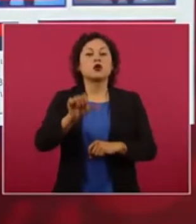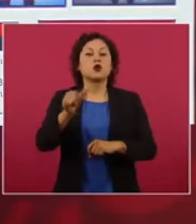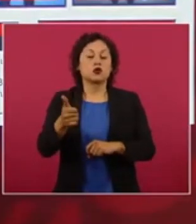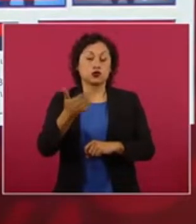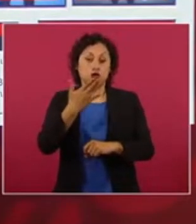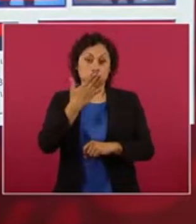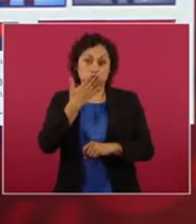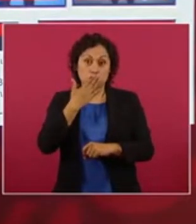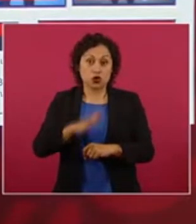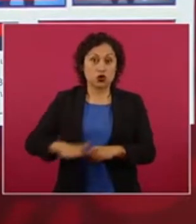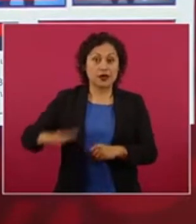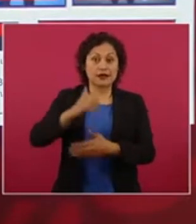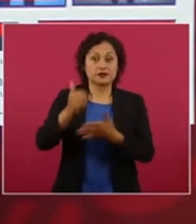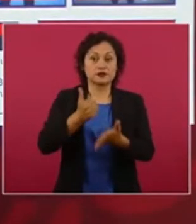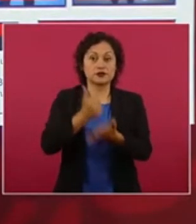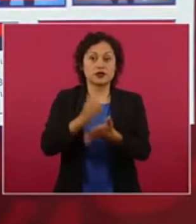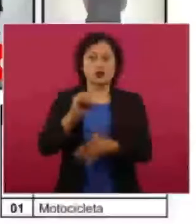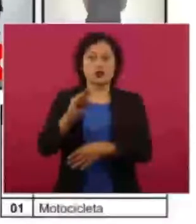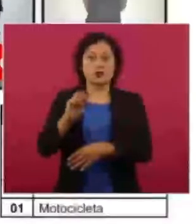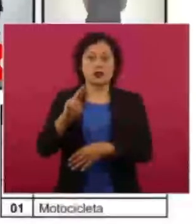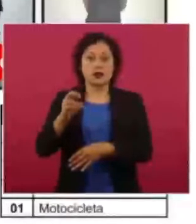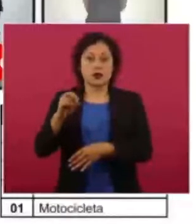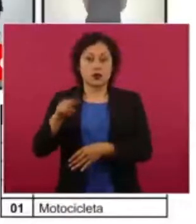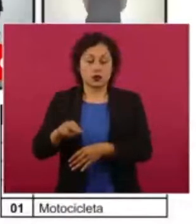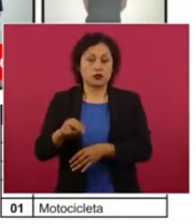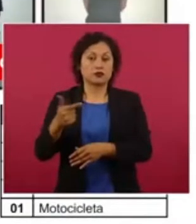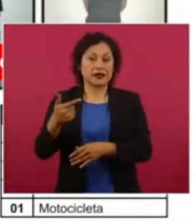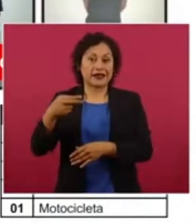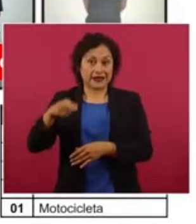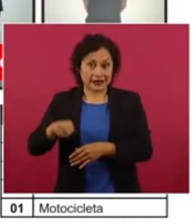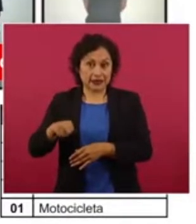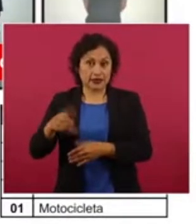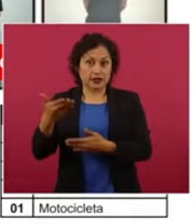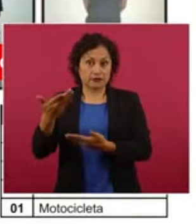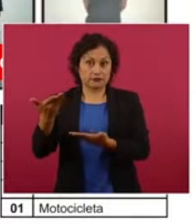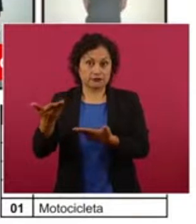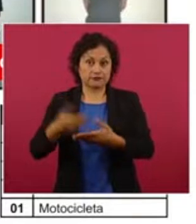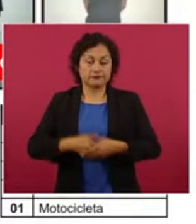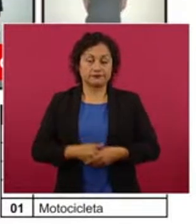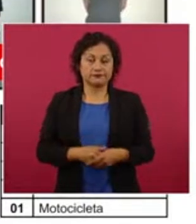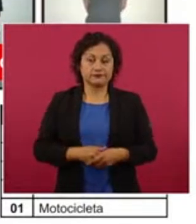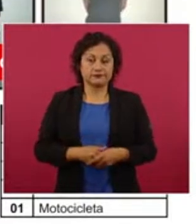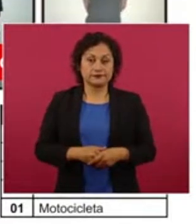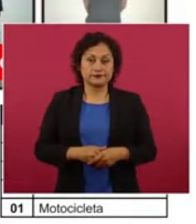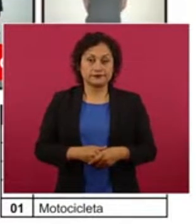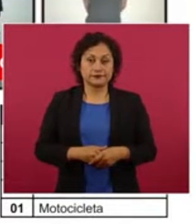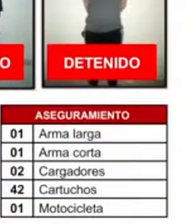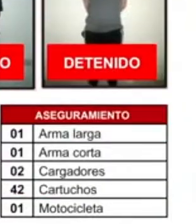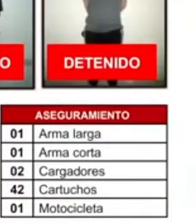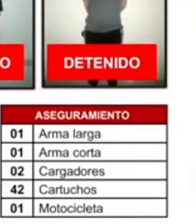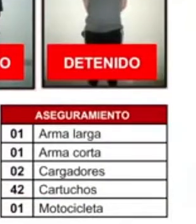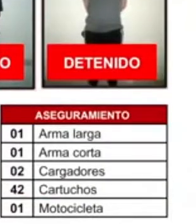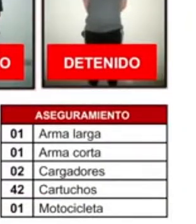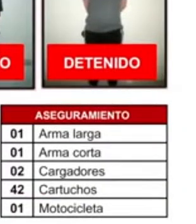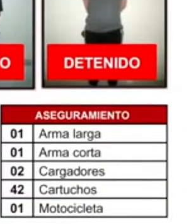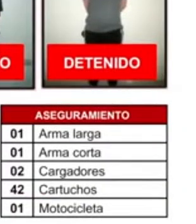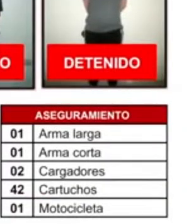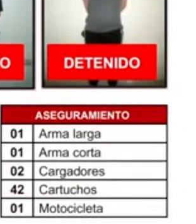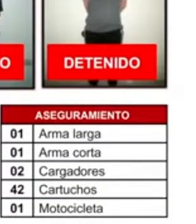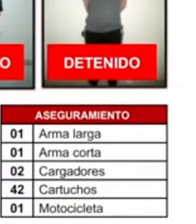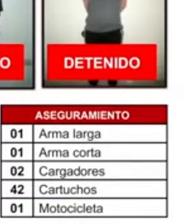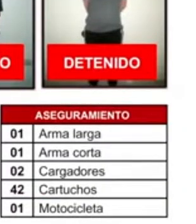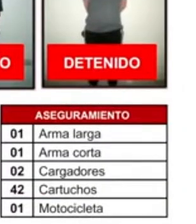Sonora, elementos de la Sedena y Guardia Nacional, en coordinación con la Agencia Ministerial de Investigación Criminal del Estado,